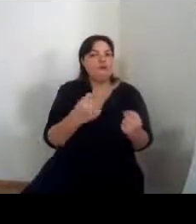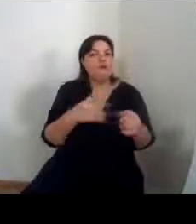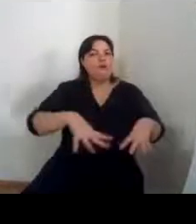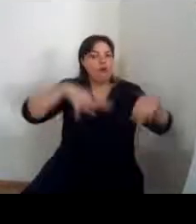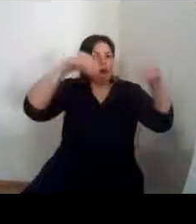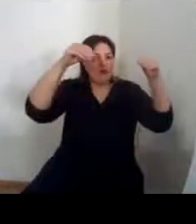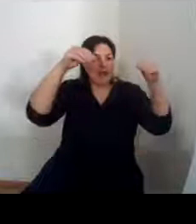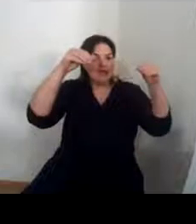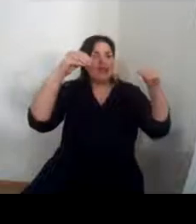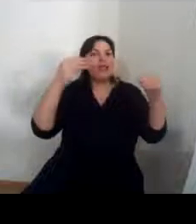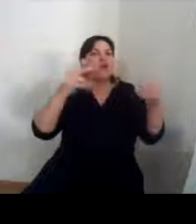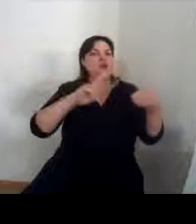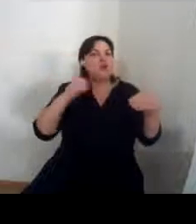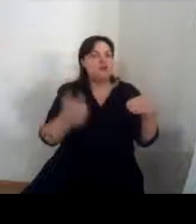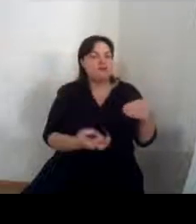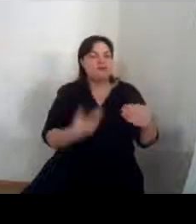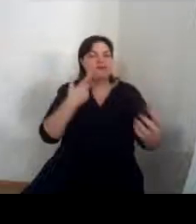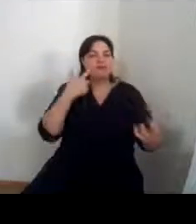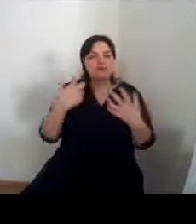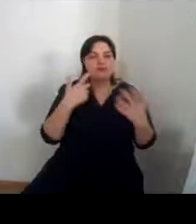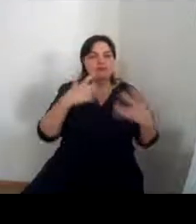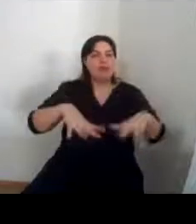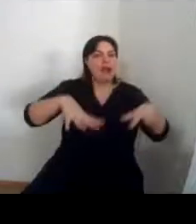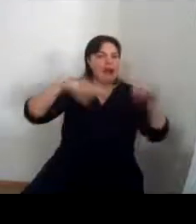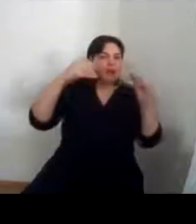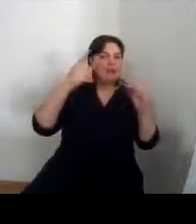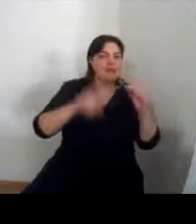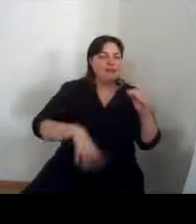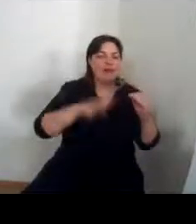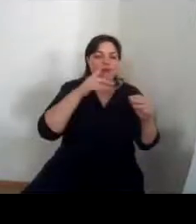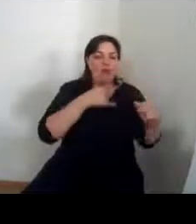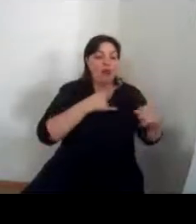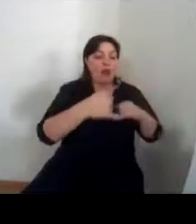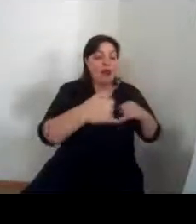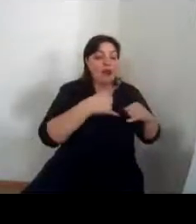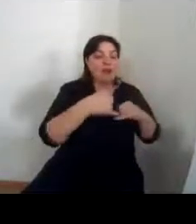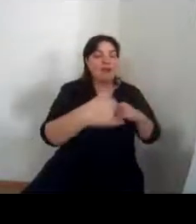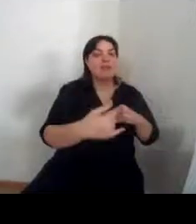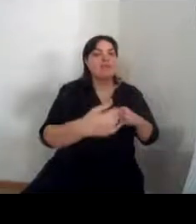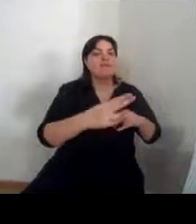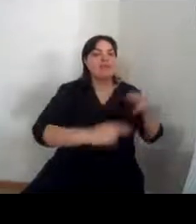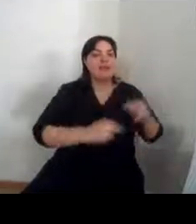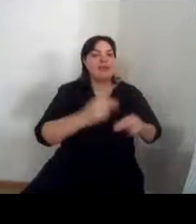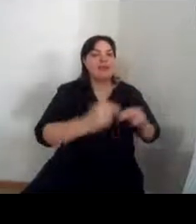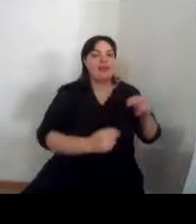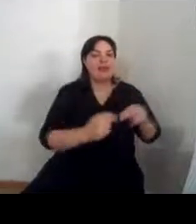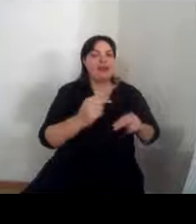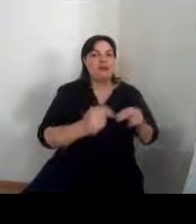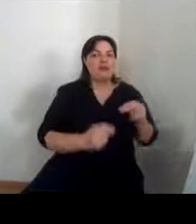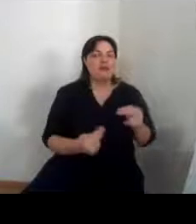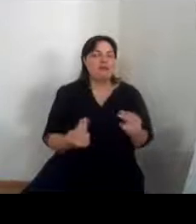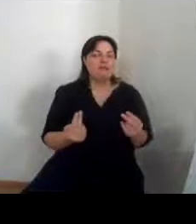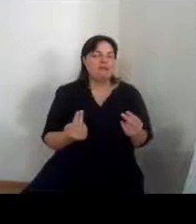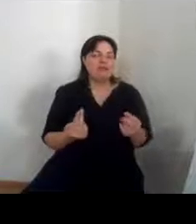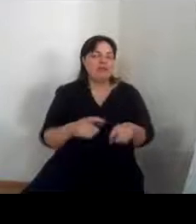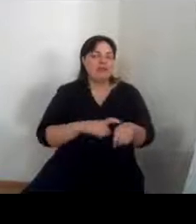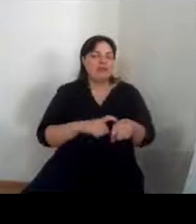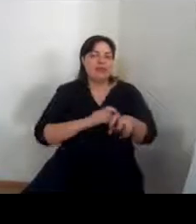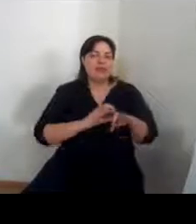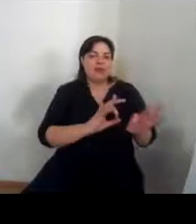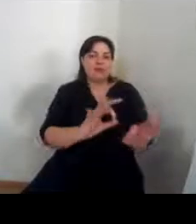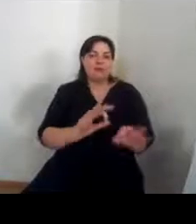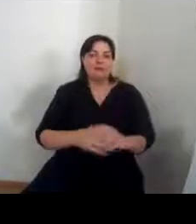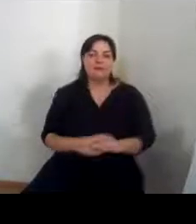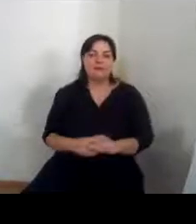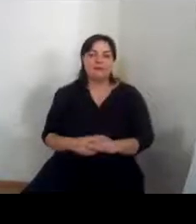castillos, ni que decir tiene la importancia que en la raya ha tenido siempre las edificaciones de este tipo.